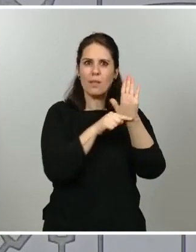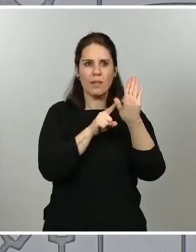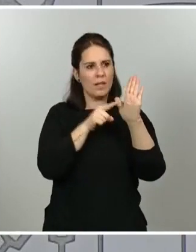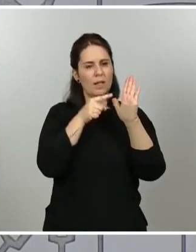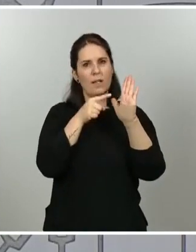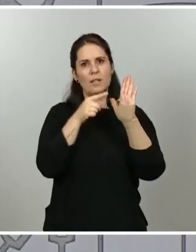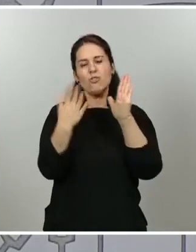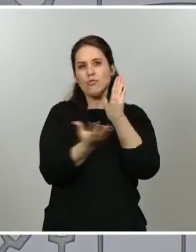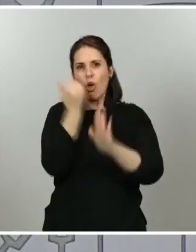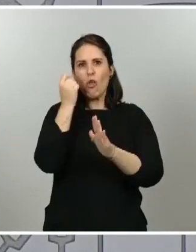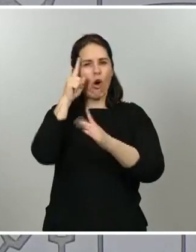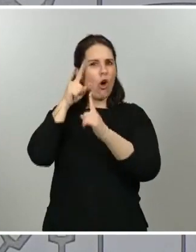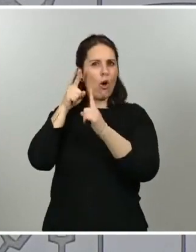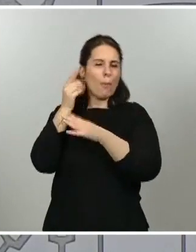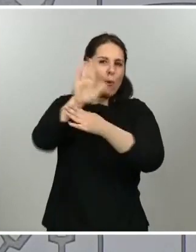de